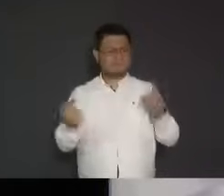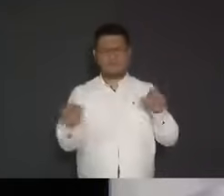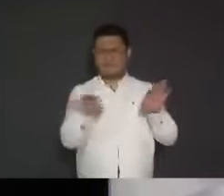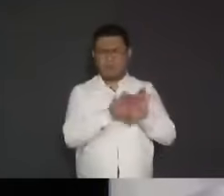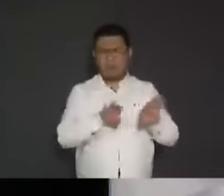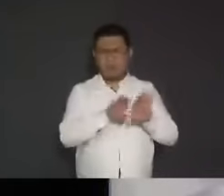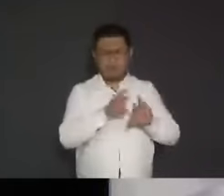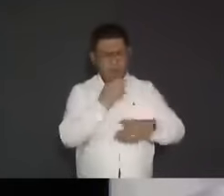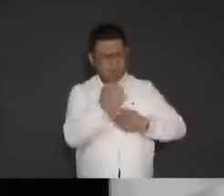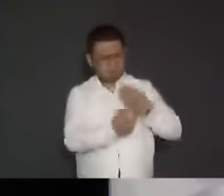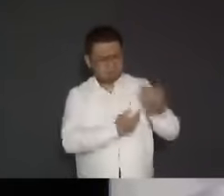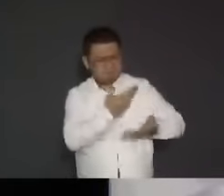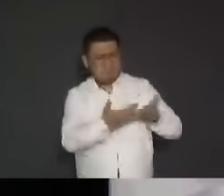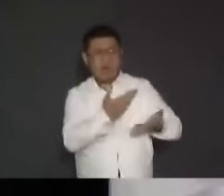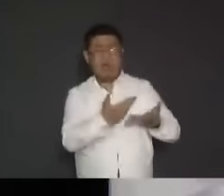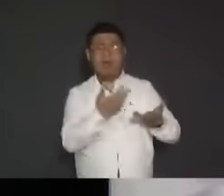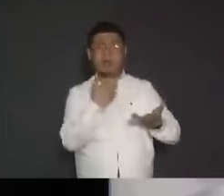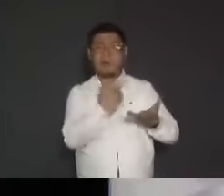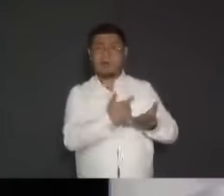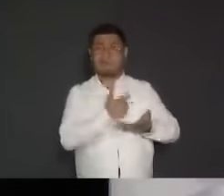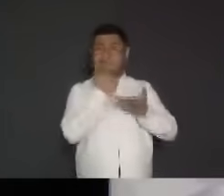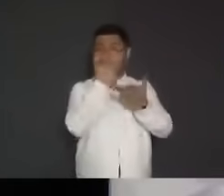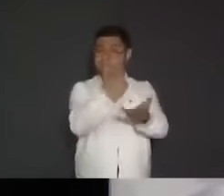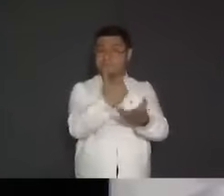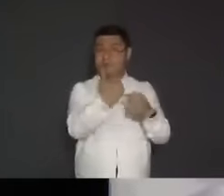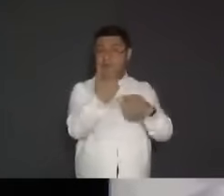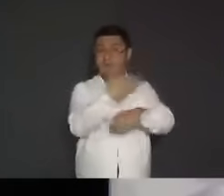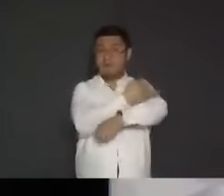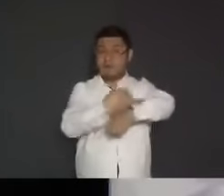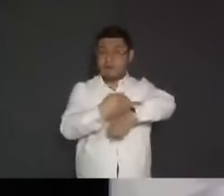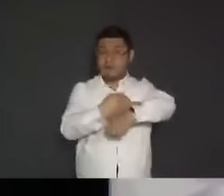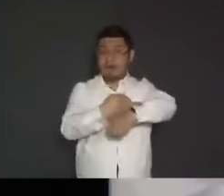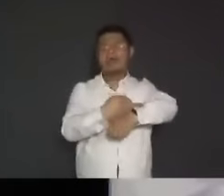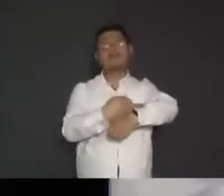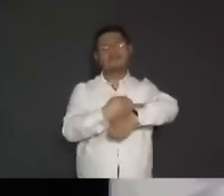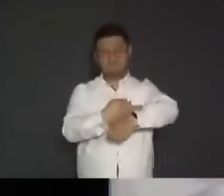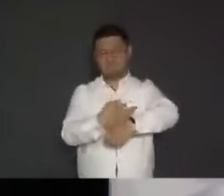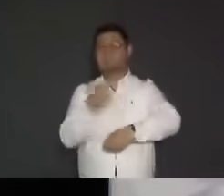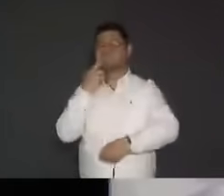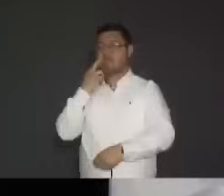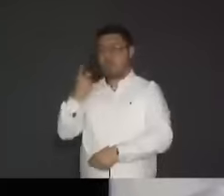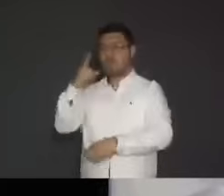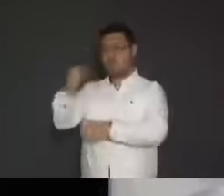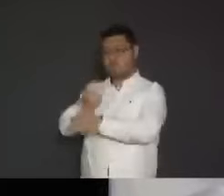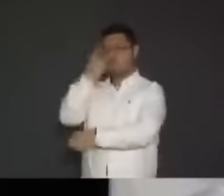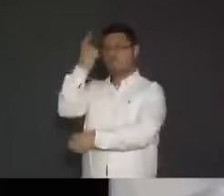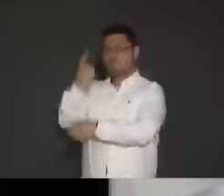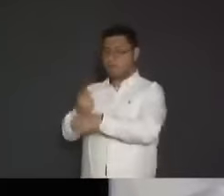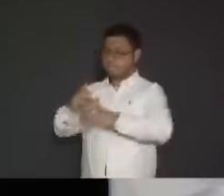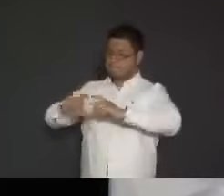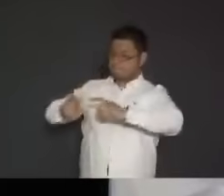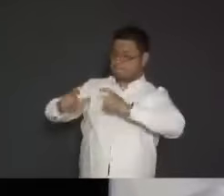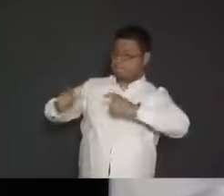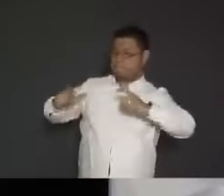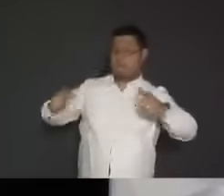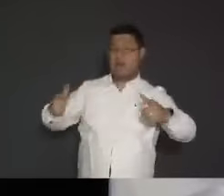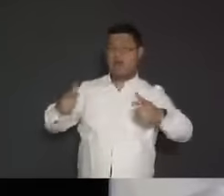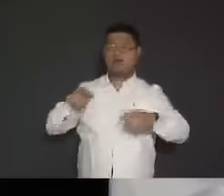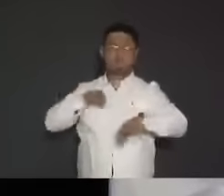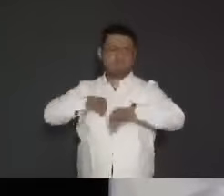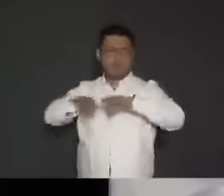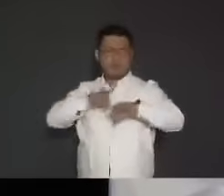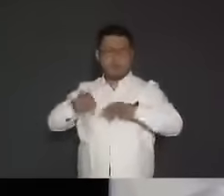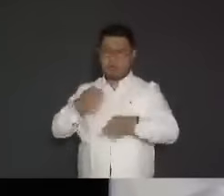podamos apoyar la economía de tu familia es precisamente apoyando a que haya más y mejores oportunidades y cada vez empleos